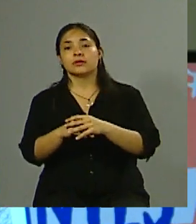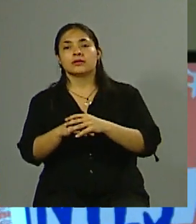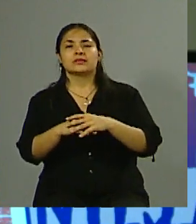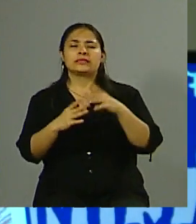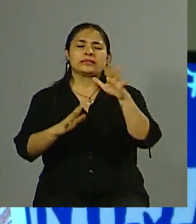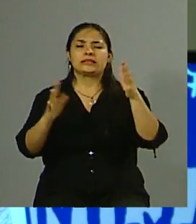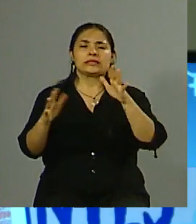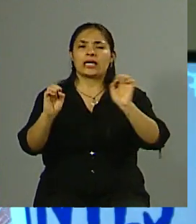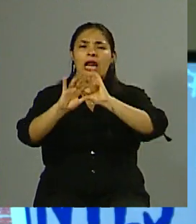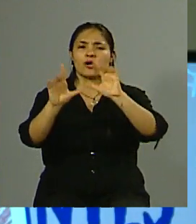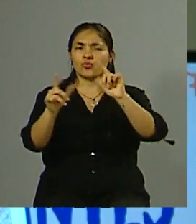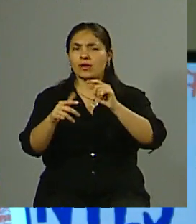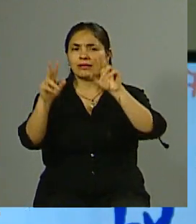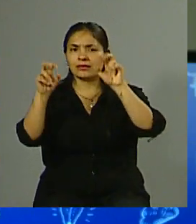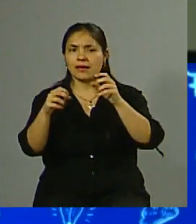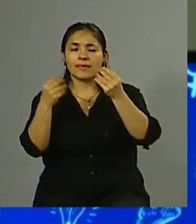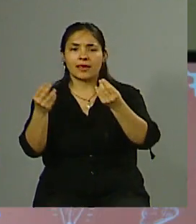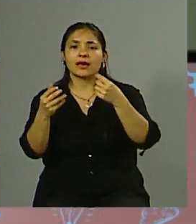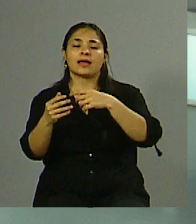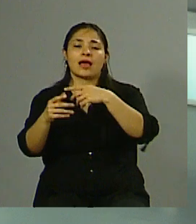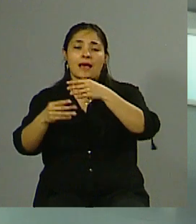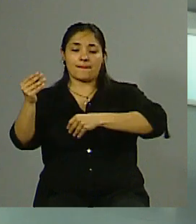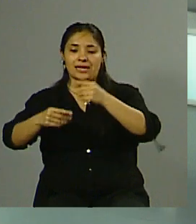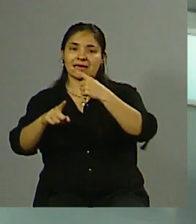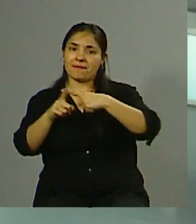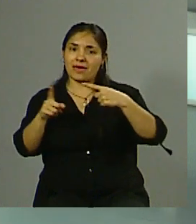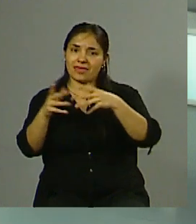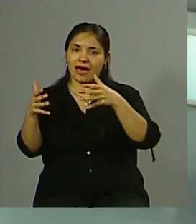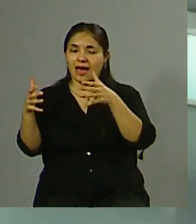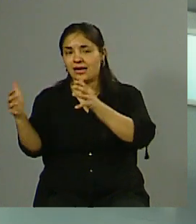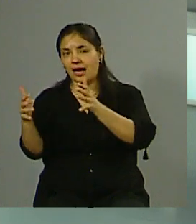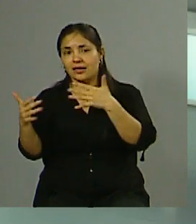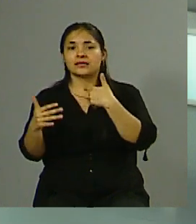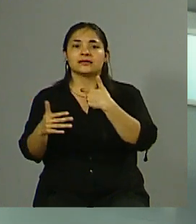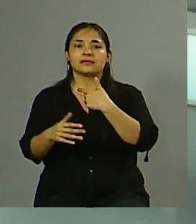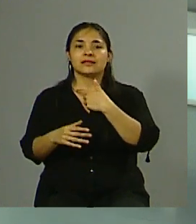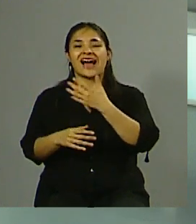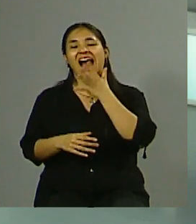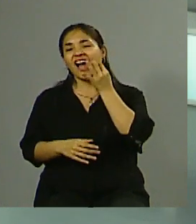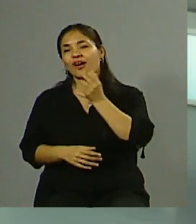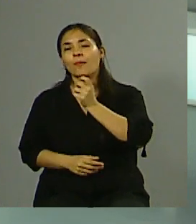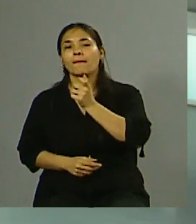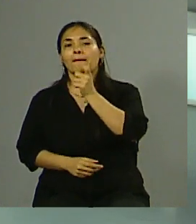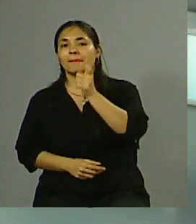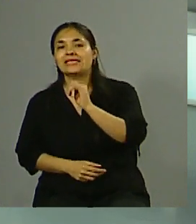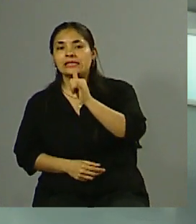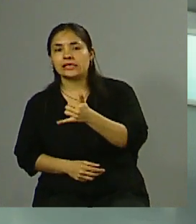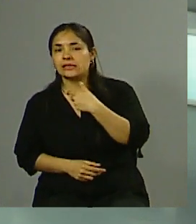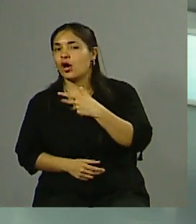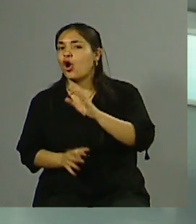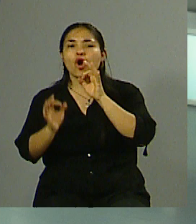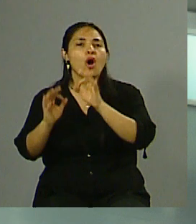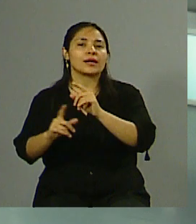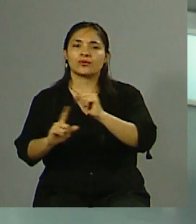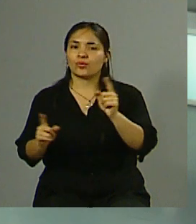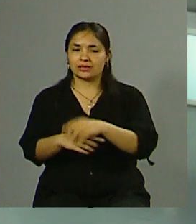blancos respecto a lo que tiene que ver con la mediana empresa. Sí. La nombró, pero no hubo algo más concreto. Por ahí Patricia Bullrich sí la nombró